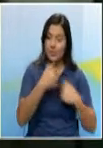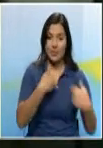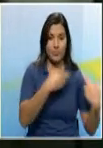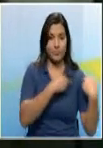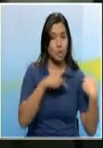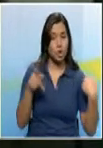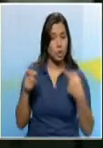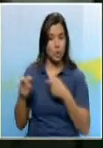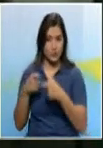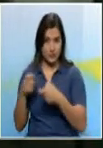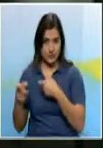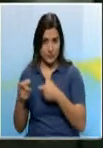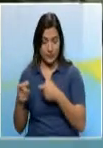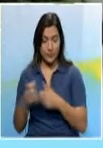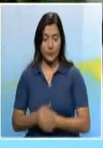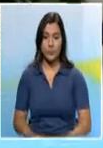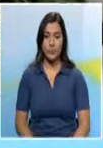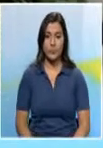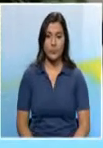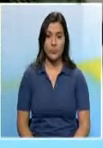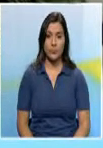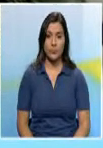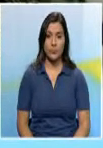a todos los contribuyentes.